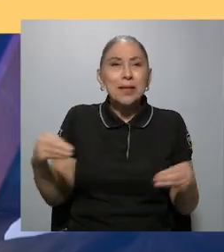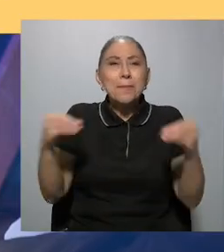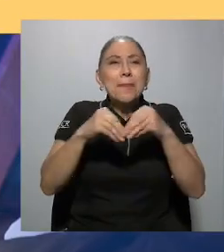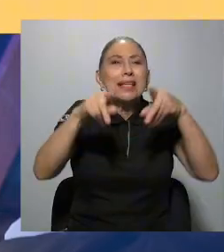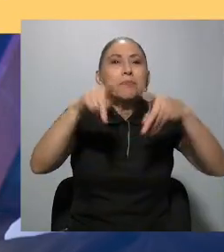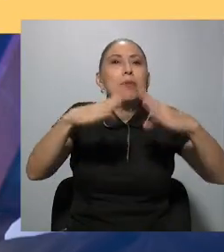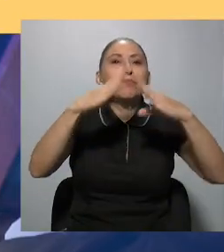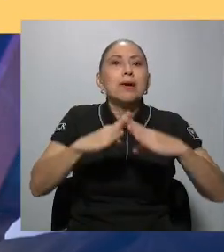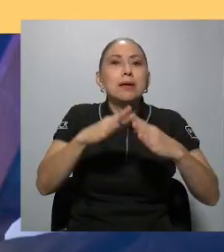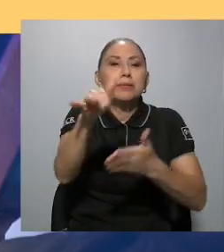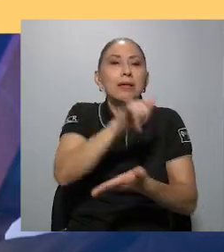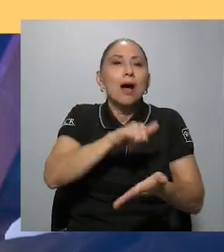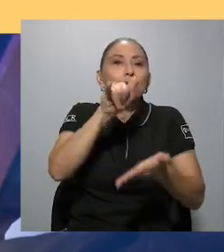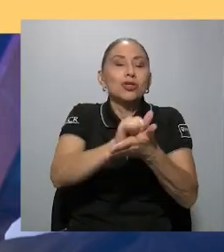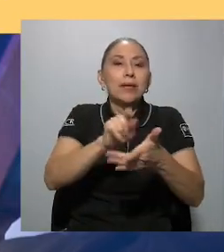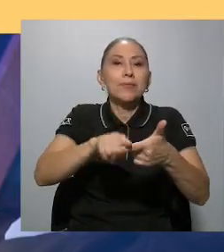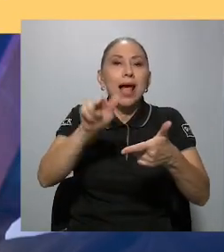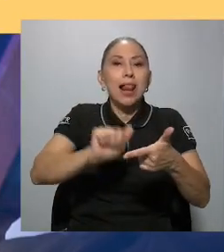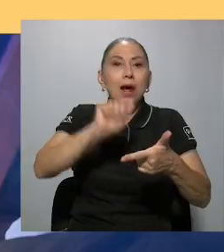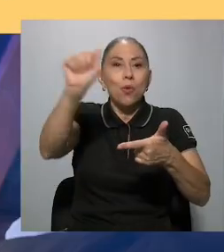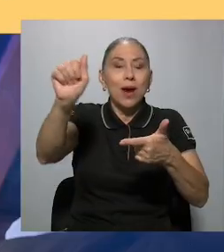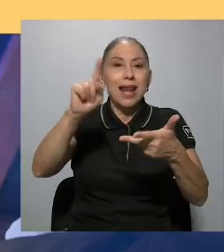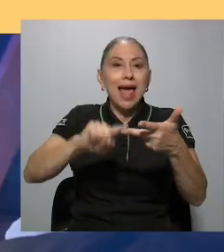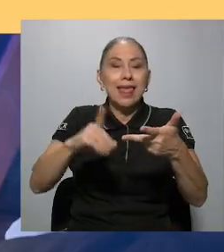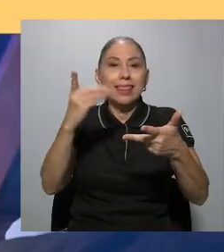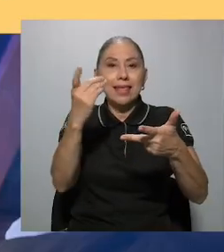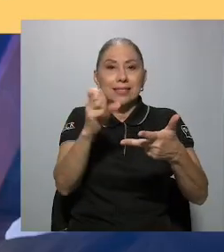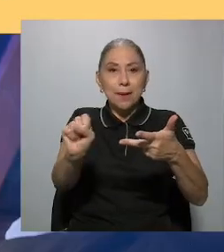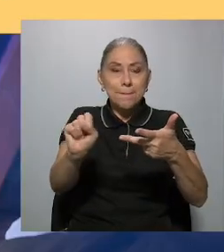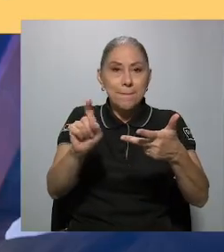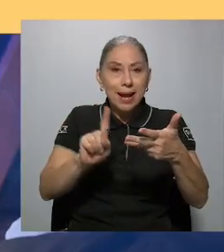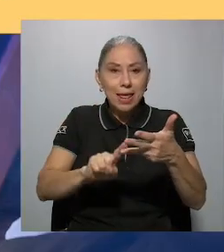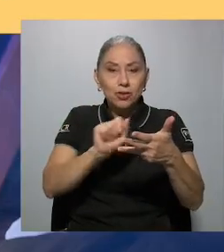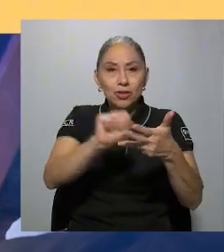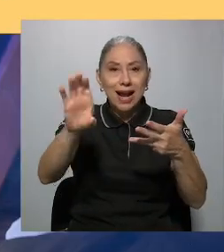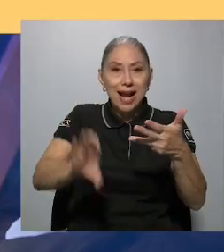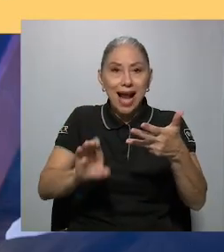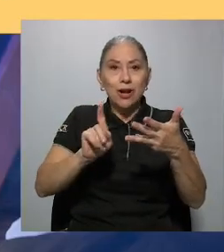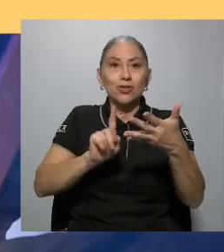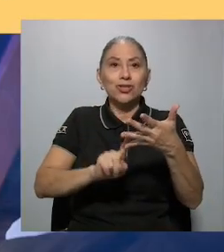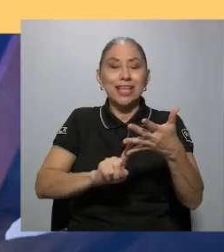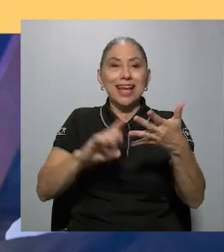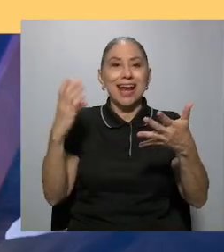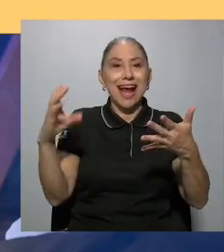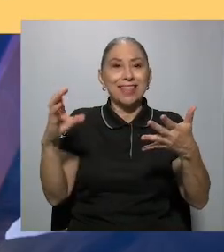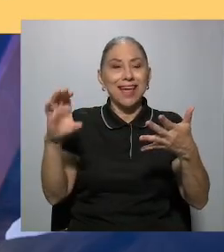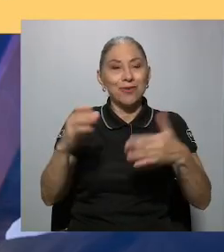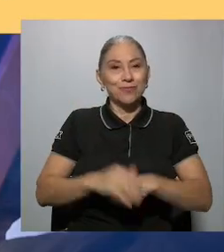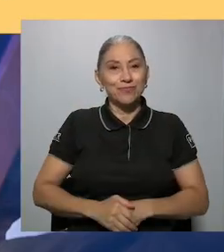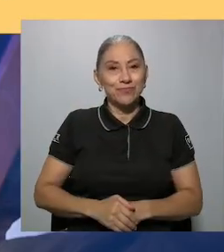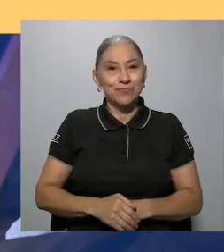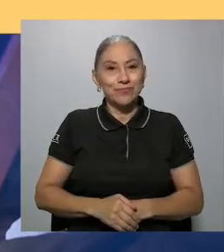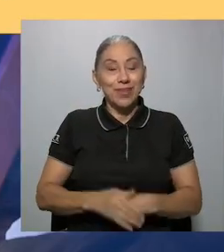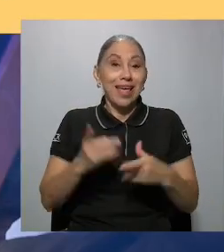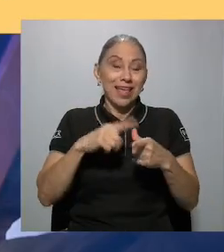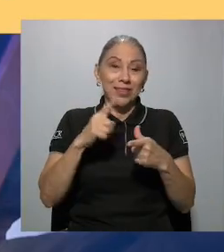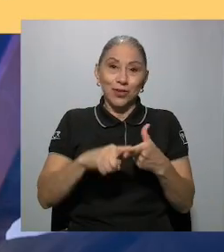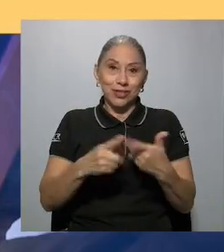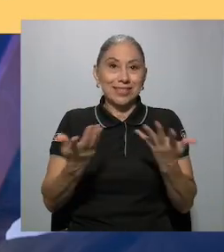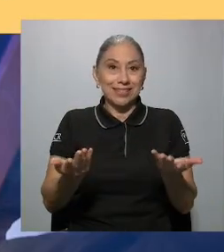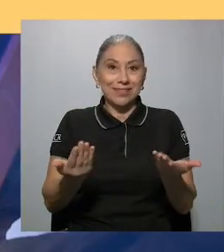los cantones más poblados son San José, Alajuela, Desamparados, San Carlos y